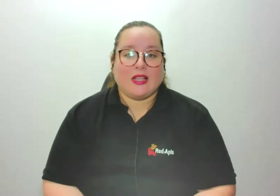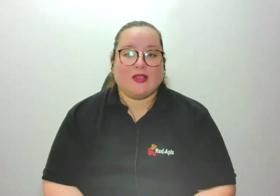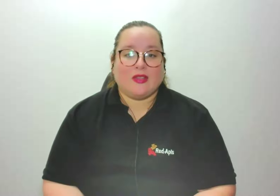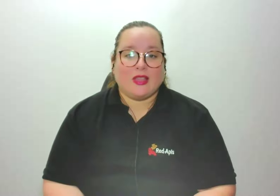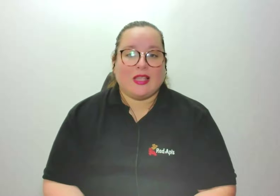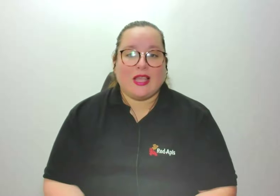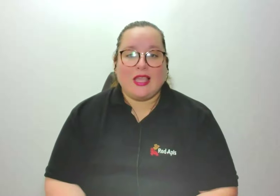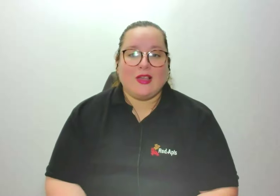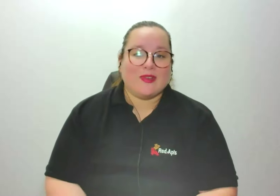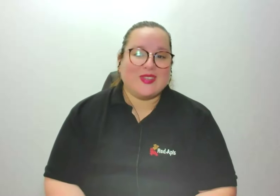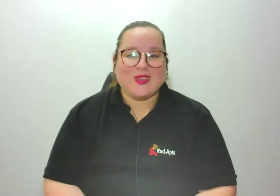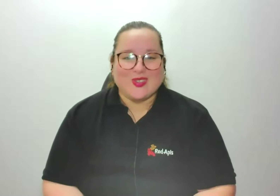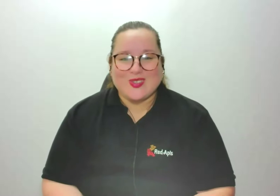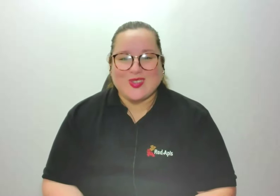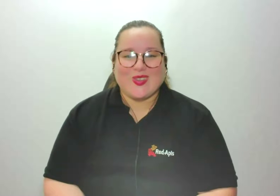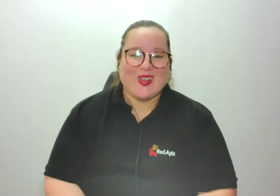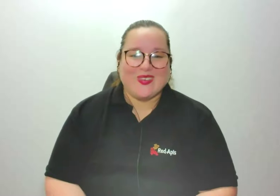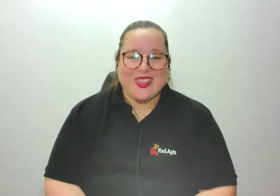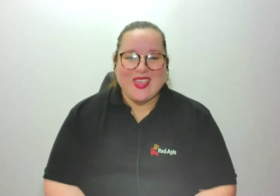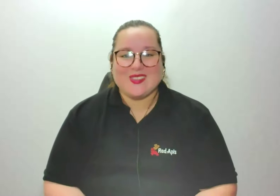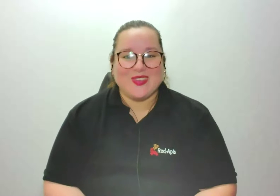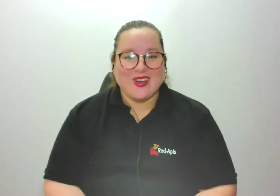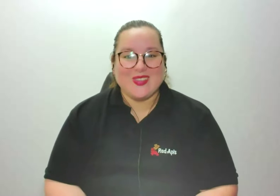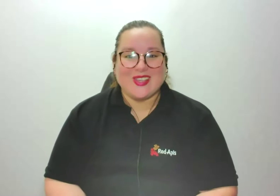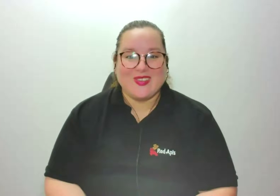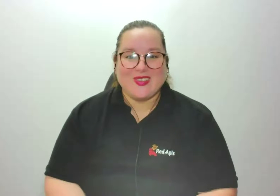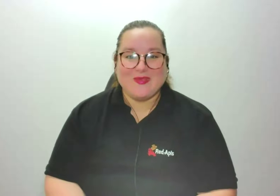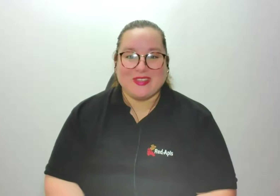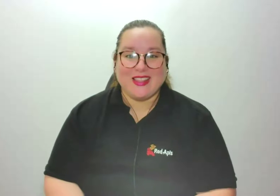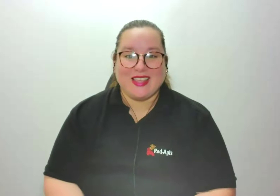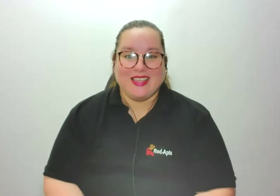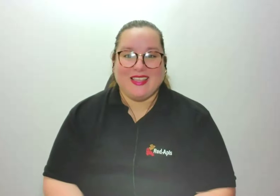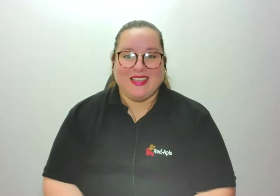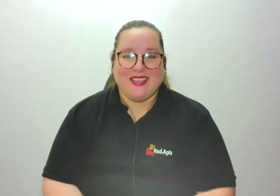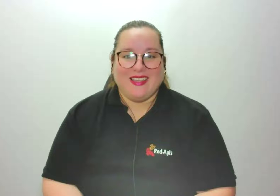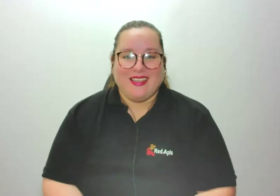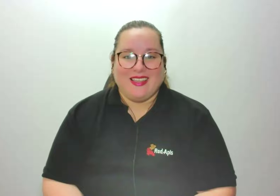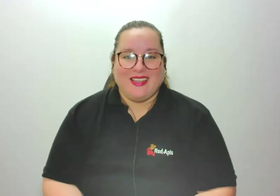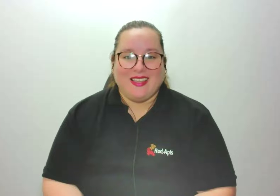estuve tratando de estar ahí conversando con los sordos en la comunidad y eso me generó un desarrollo importante.